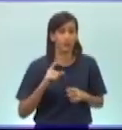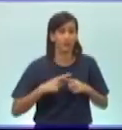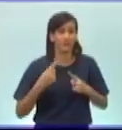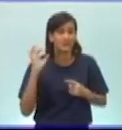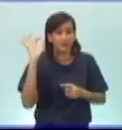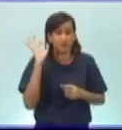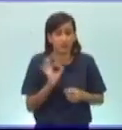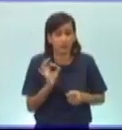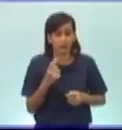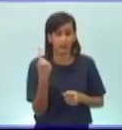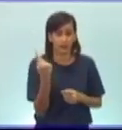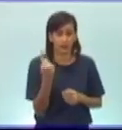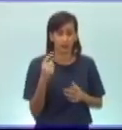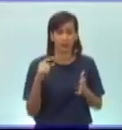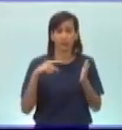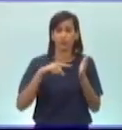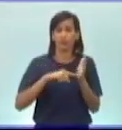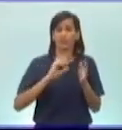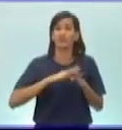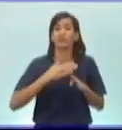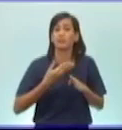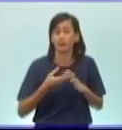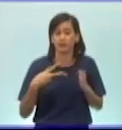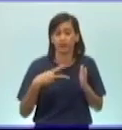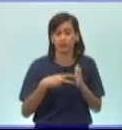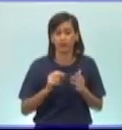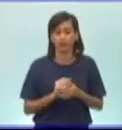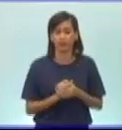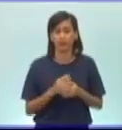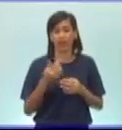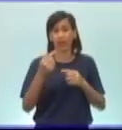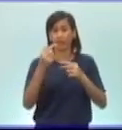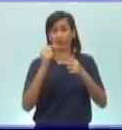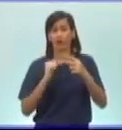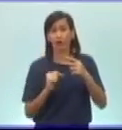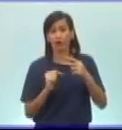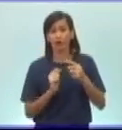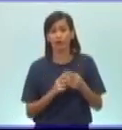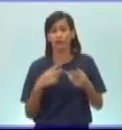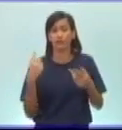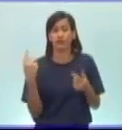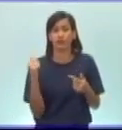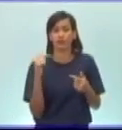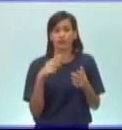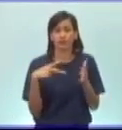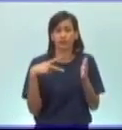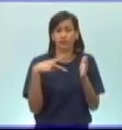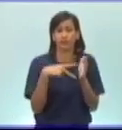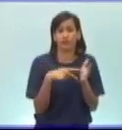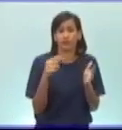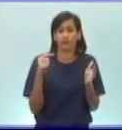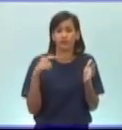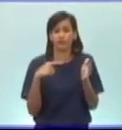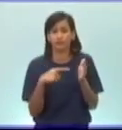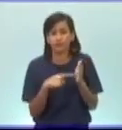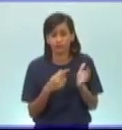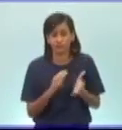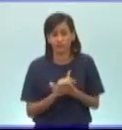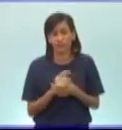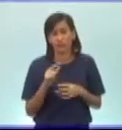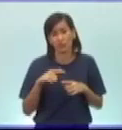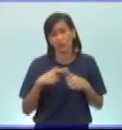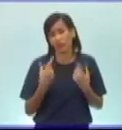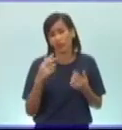Y en este segundo, primero dividimos y después multiplicamos, precisamente porque en el orden en que aparecen